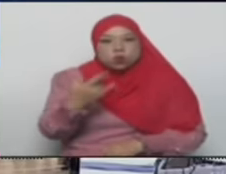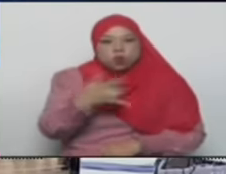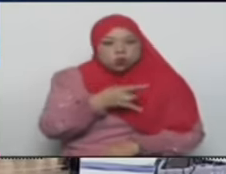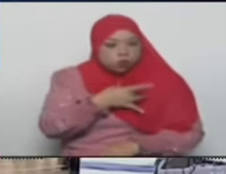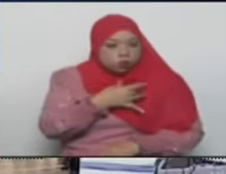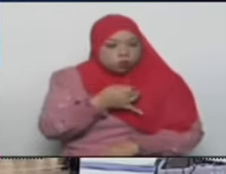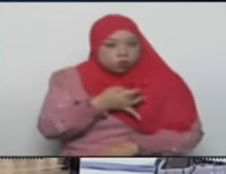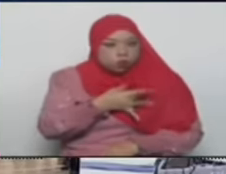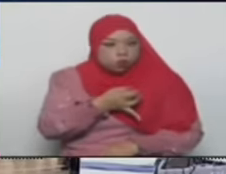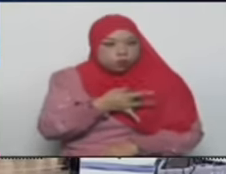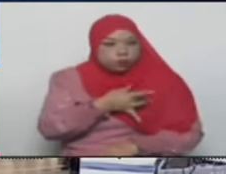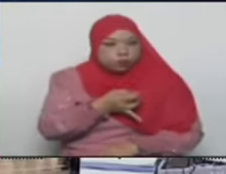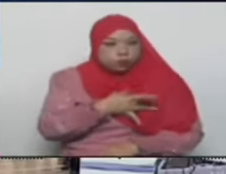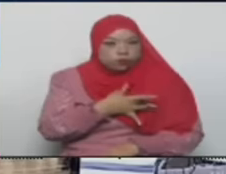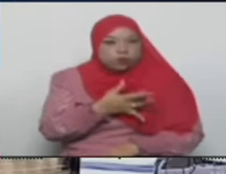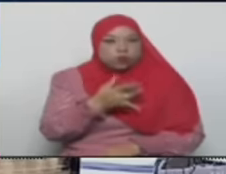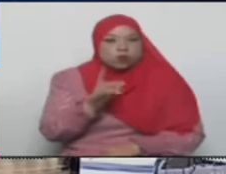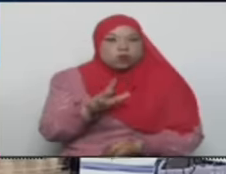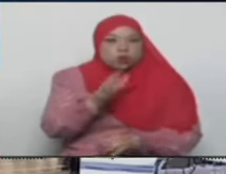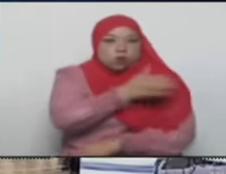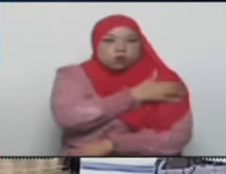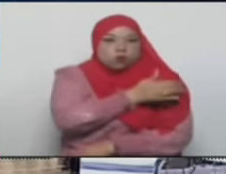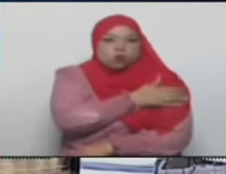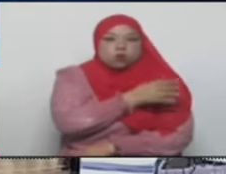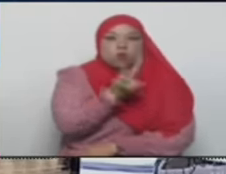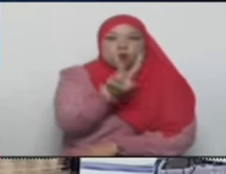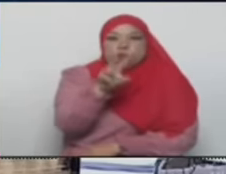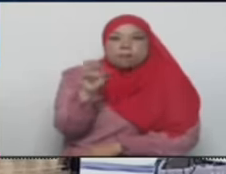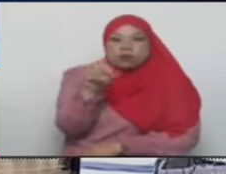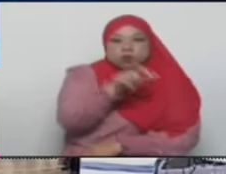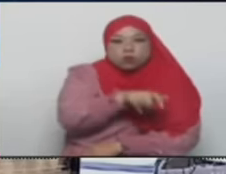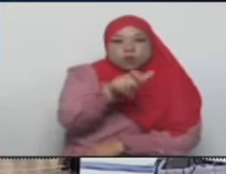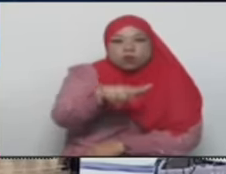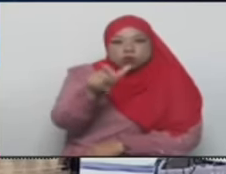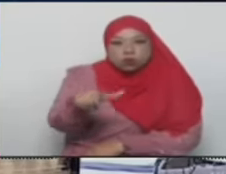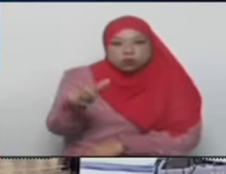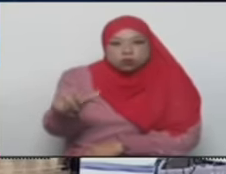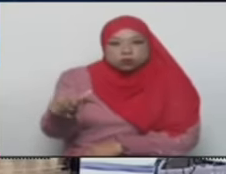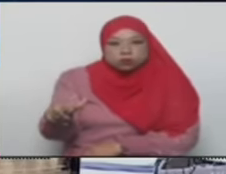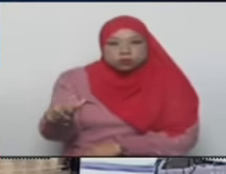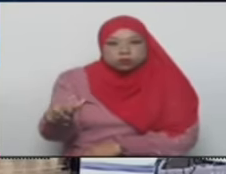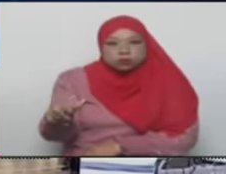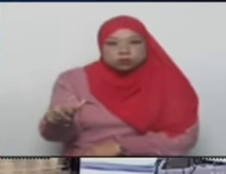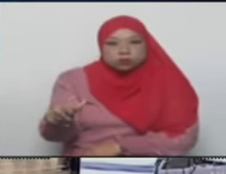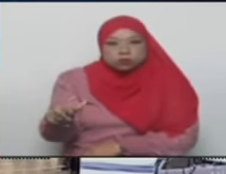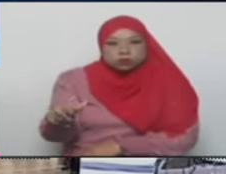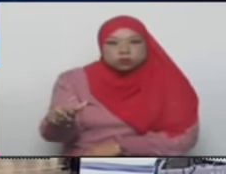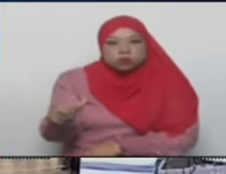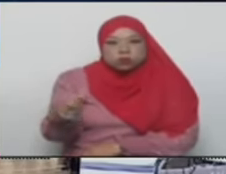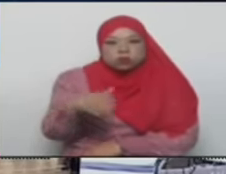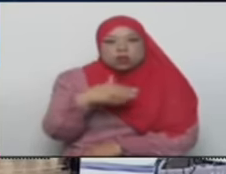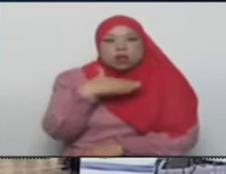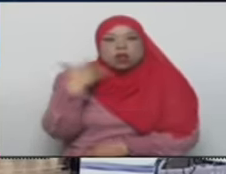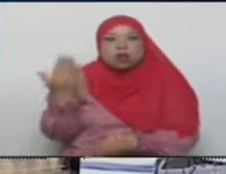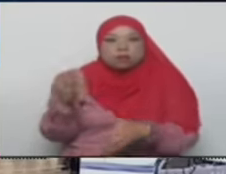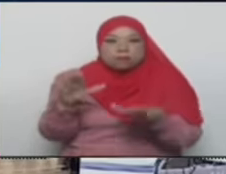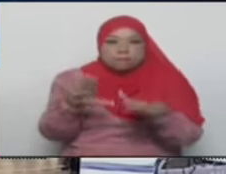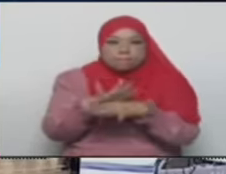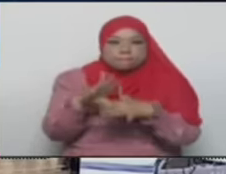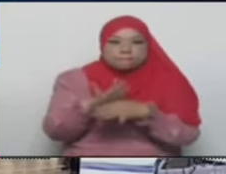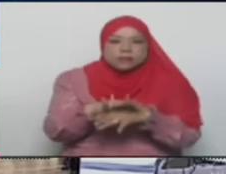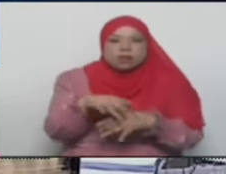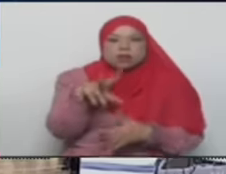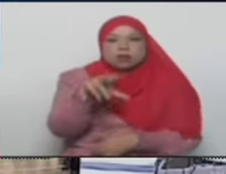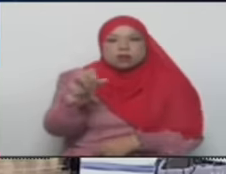doloroso, donde el fascismo mató a más de 20 ciudadanos en Venezuela, y el martes 30 de